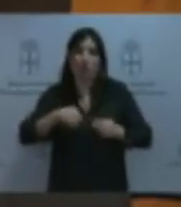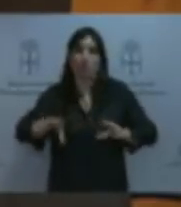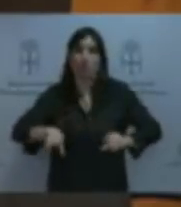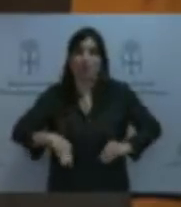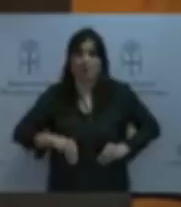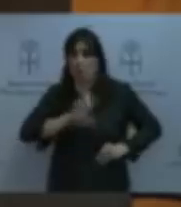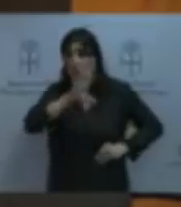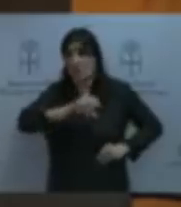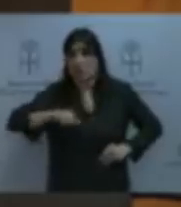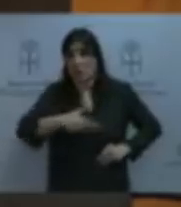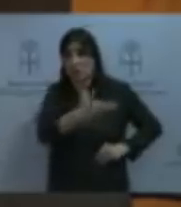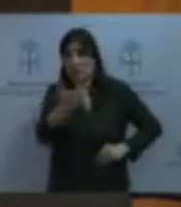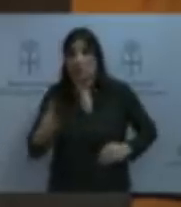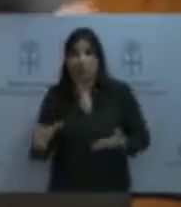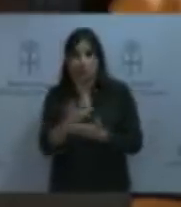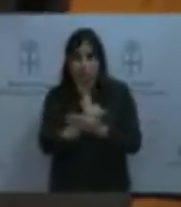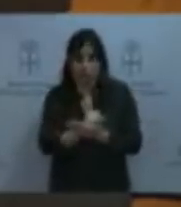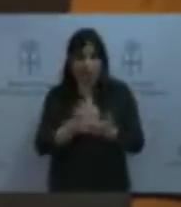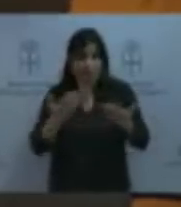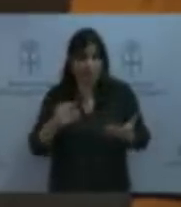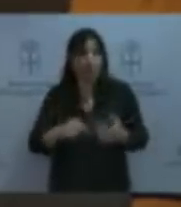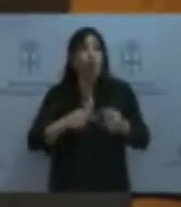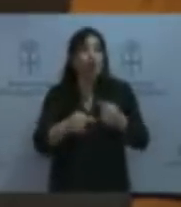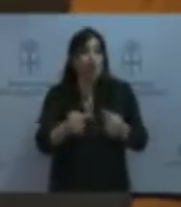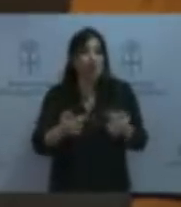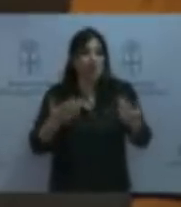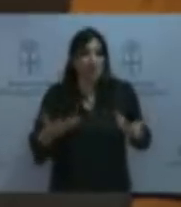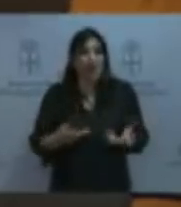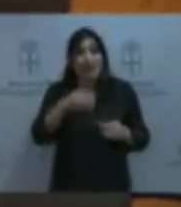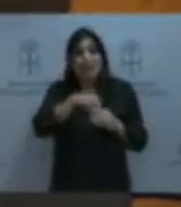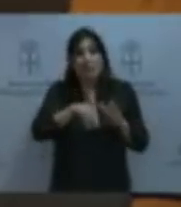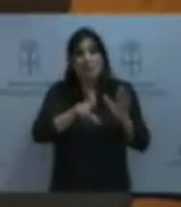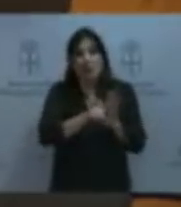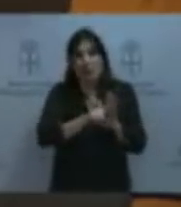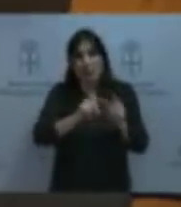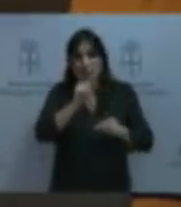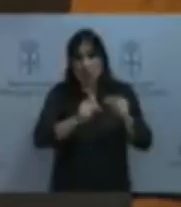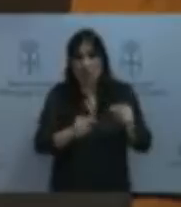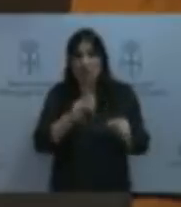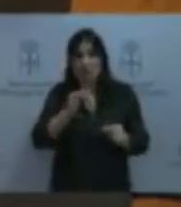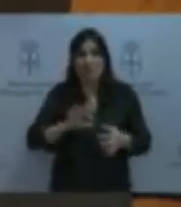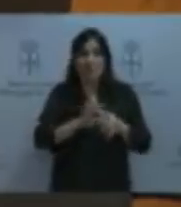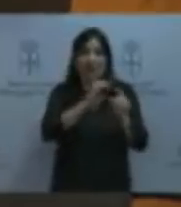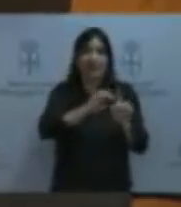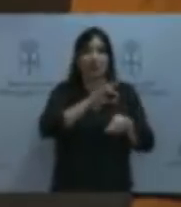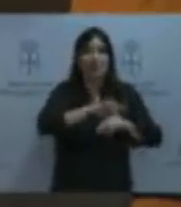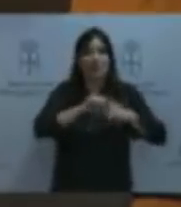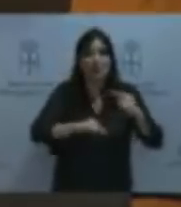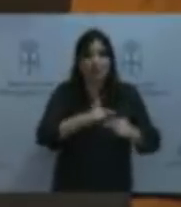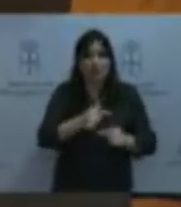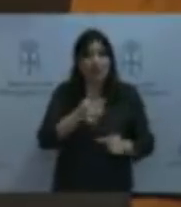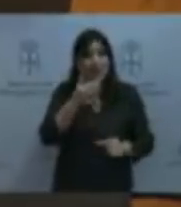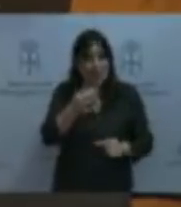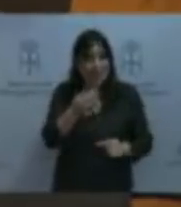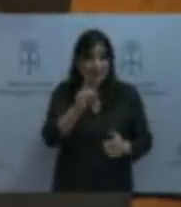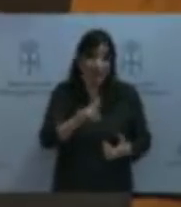ello, en el marco de la Ley de Presupuestos y en la categoría de médicos de familia y de conformidad con los criterios determinados